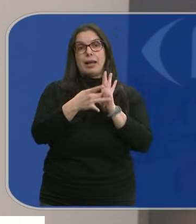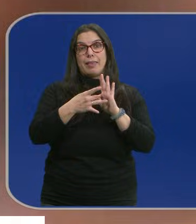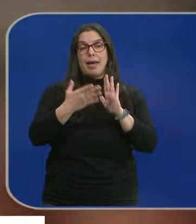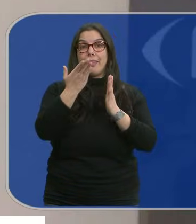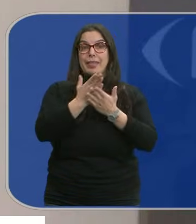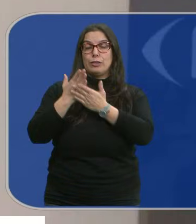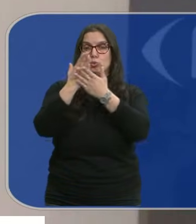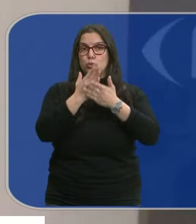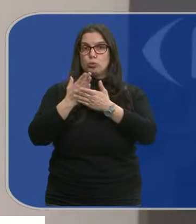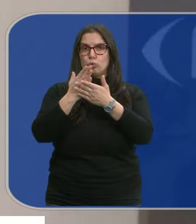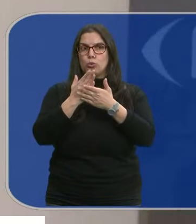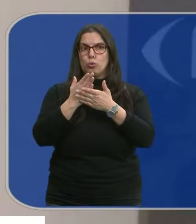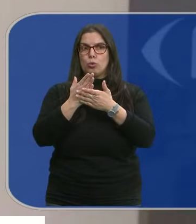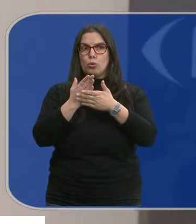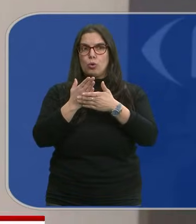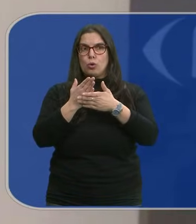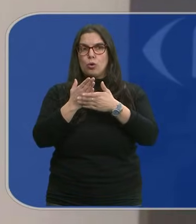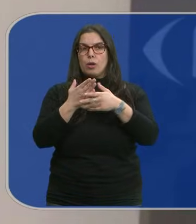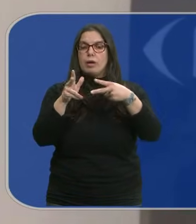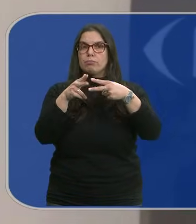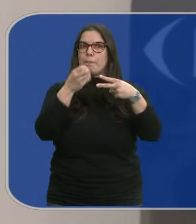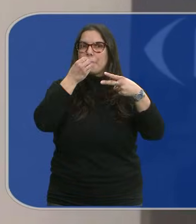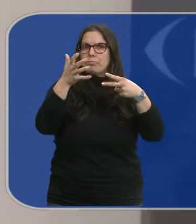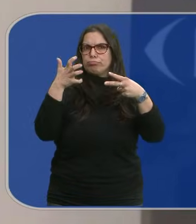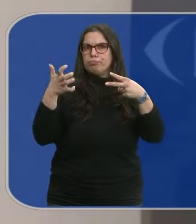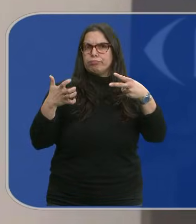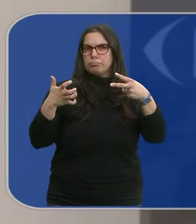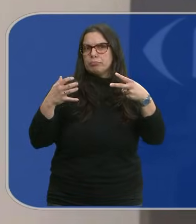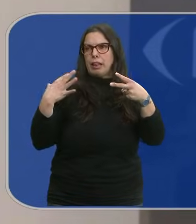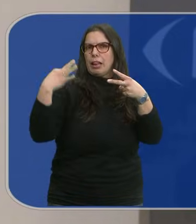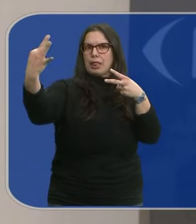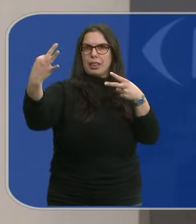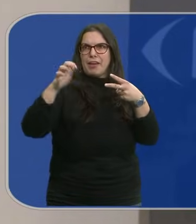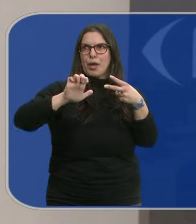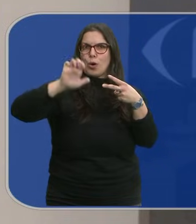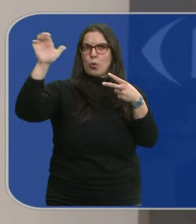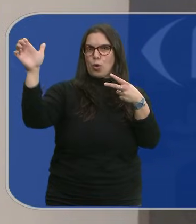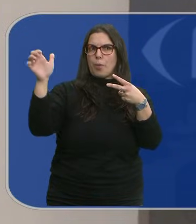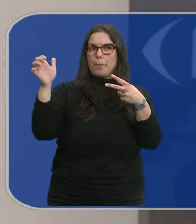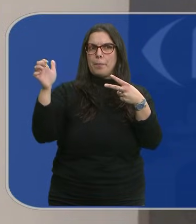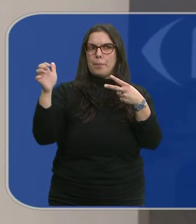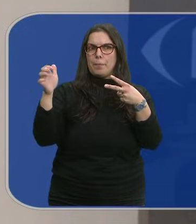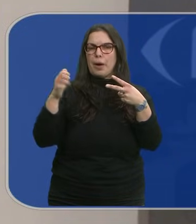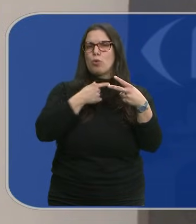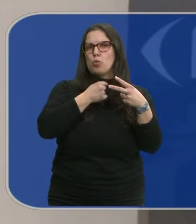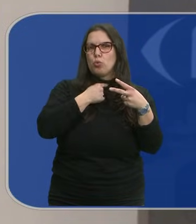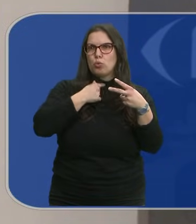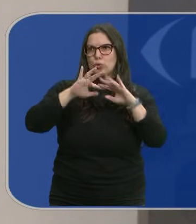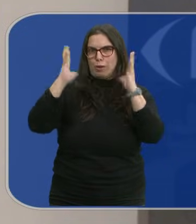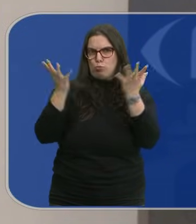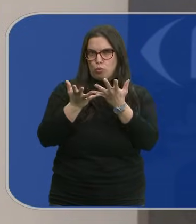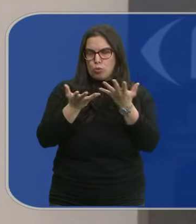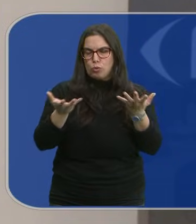¿no? La calidad de la oferta académica son ventajas que han hecho que siempre Europa sea de gran atractivo para estudiantes de todo el